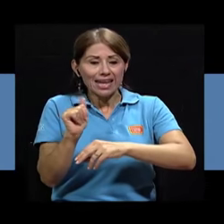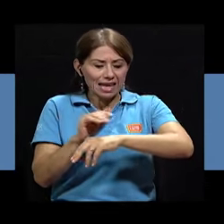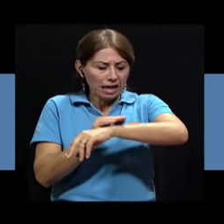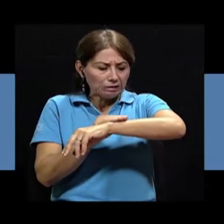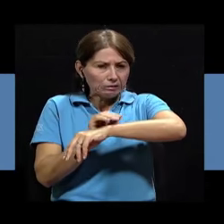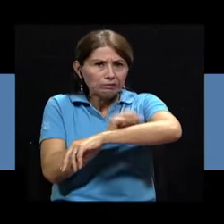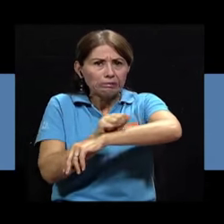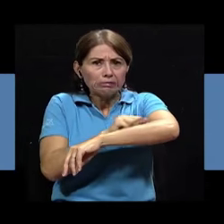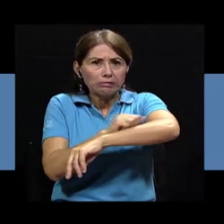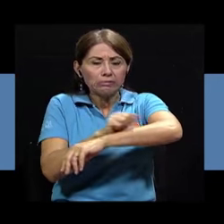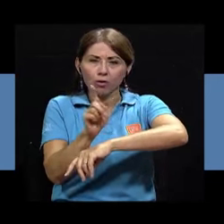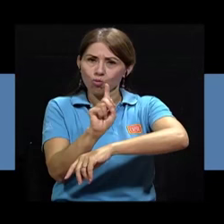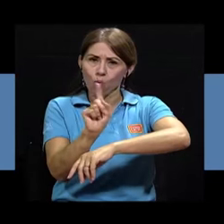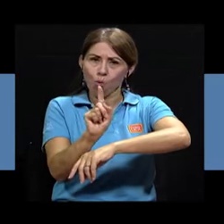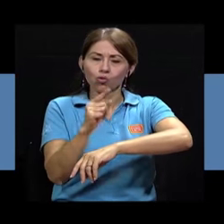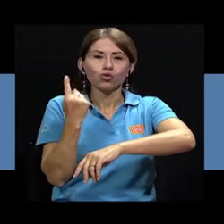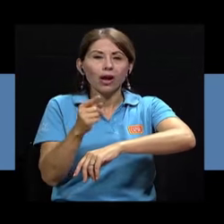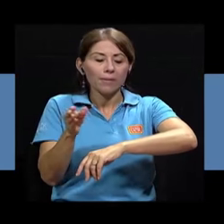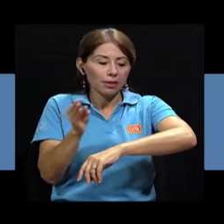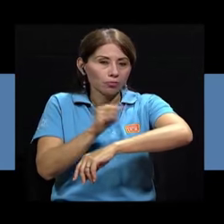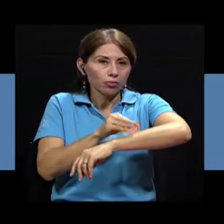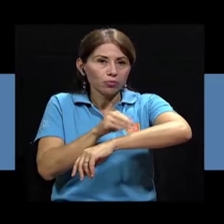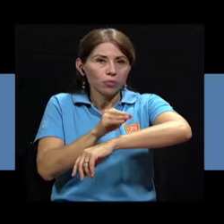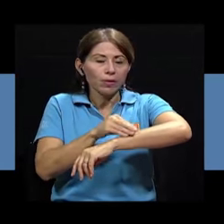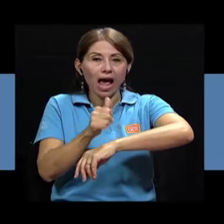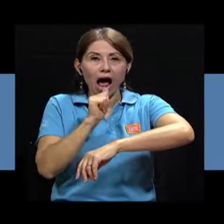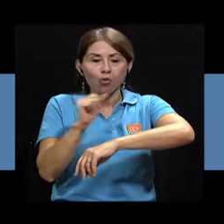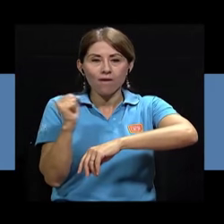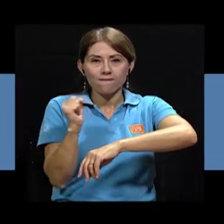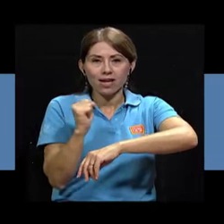no las restriegue con jabón, solo enjuague con agua